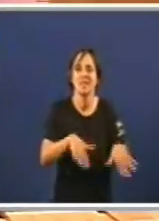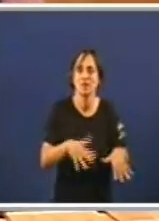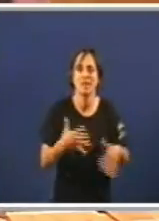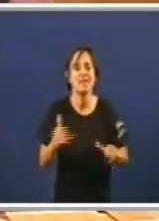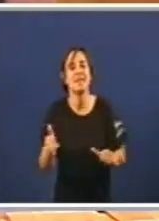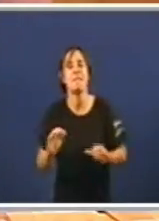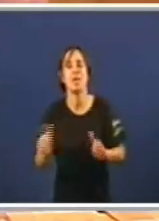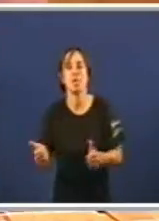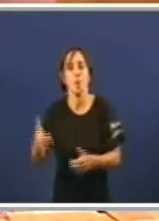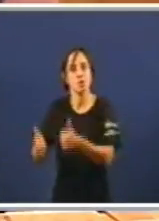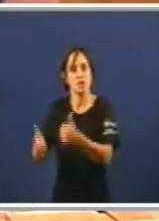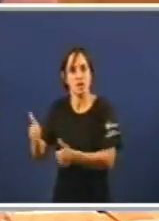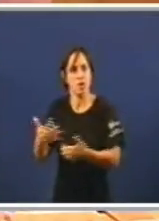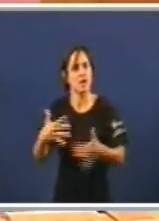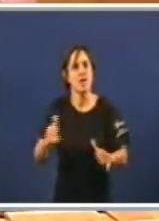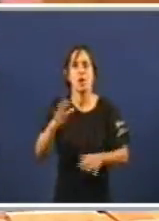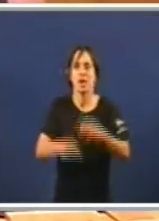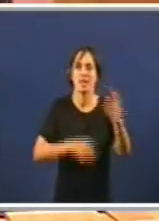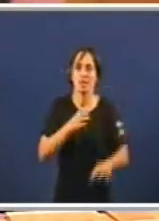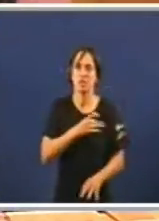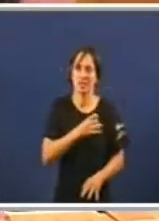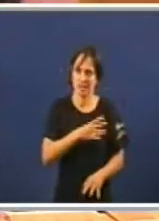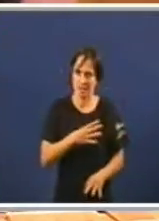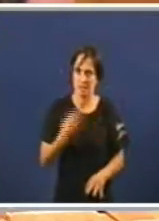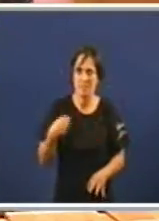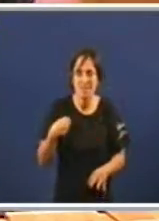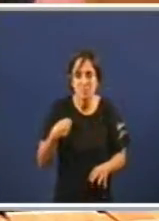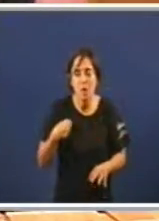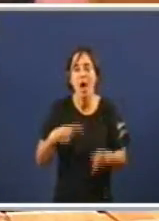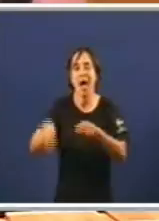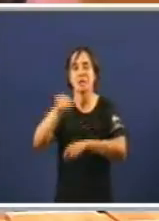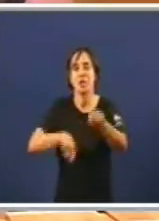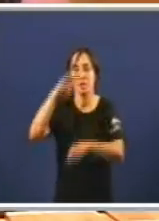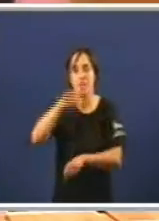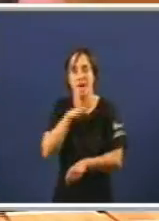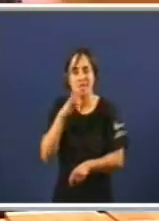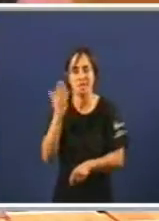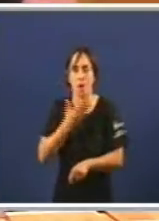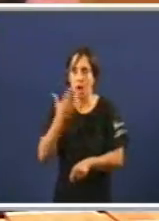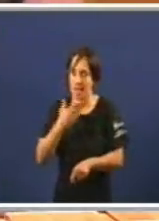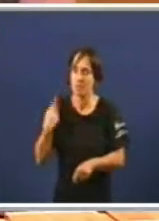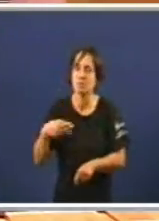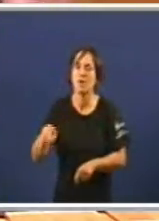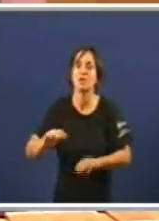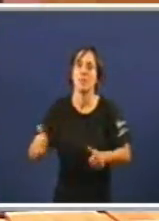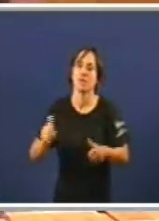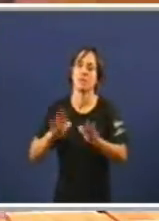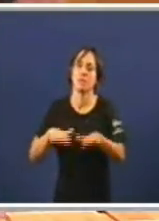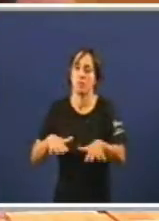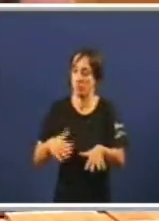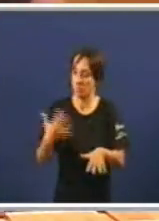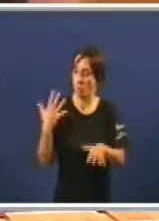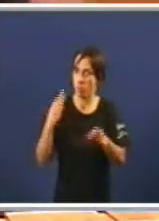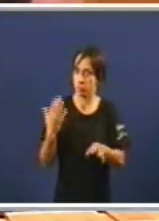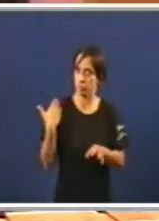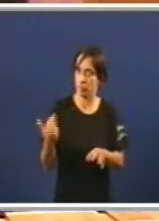a oposición nin as organizacións sindicais, foron as AMPAs. As AMPAs, que se enteraron na víspera de ter que recoller as fillas e os fillos